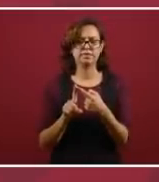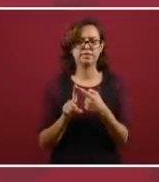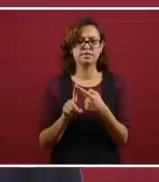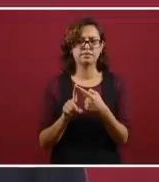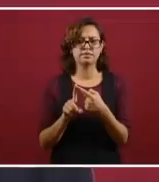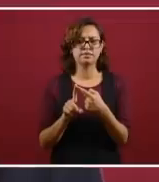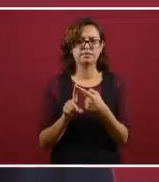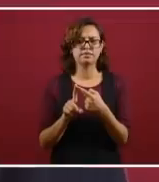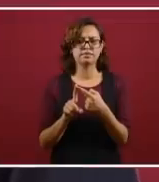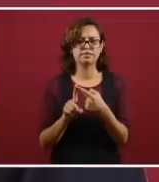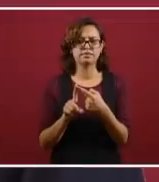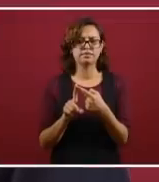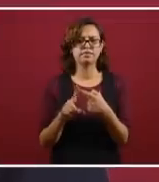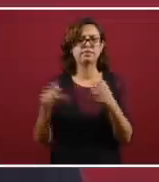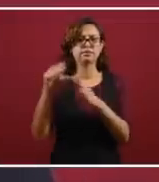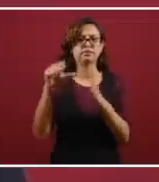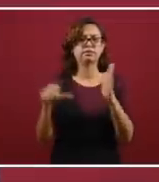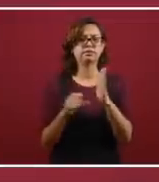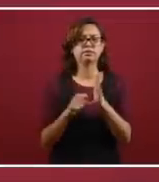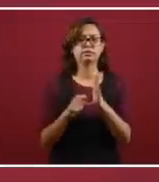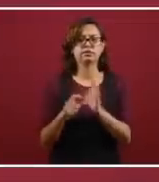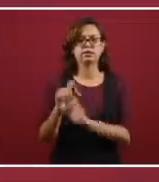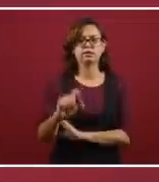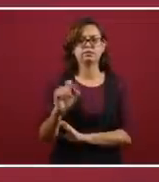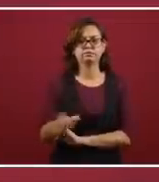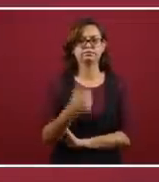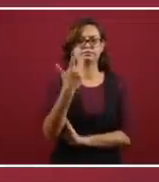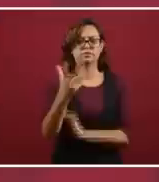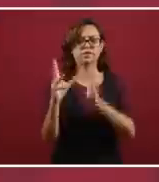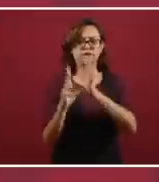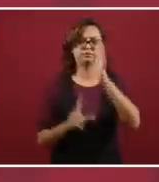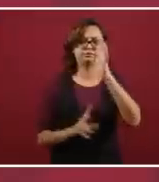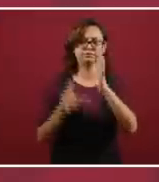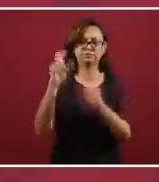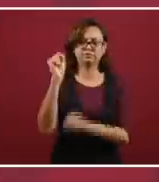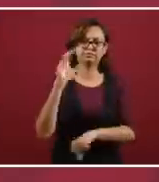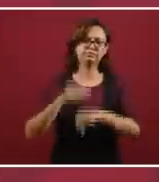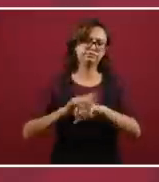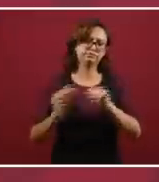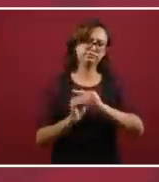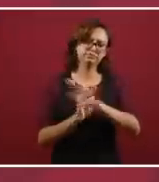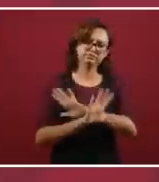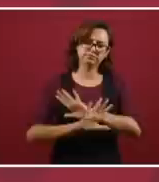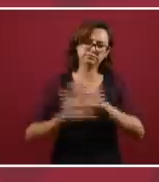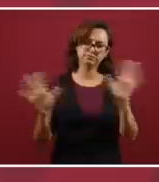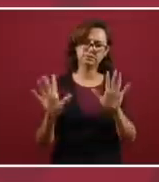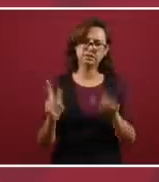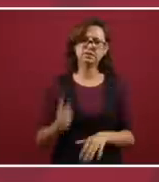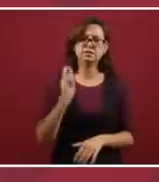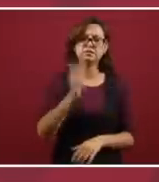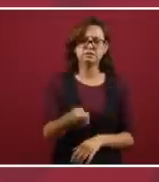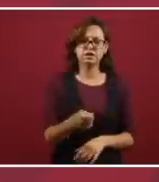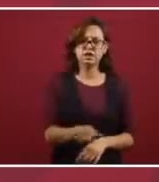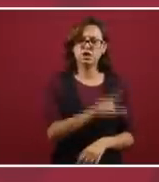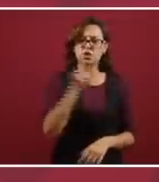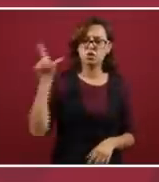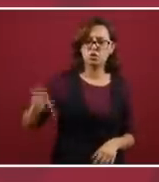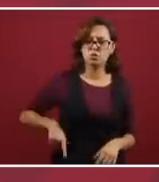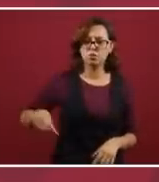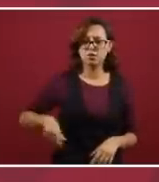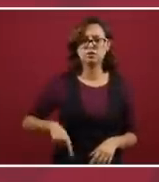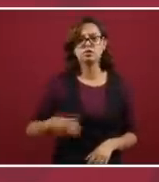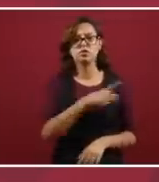lo que se establece en el artículo 25 de la Constitución, que el Estado tiene que